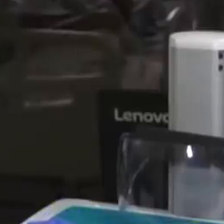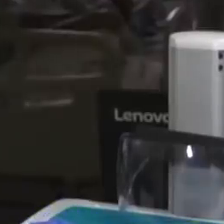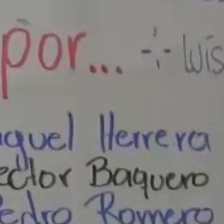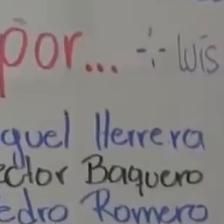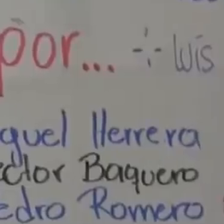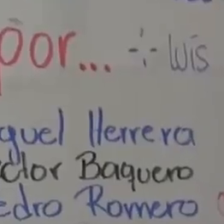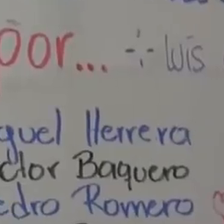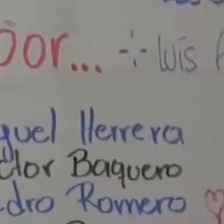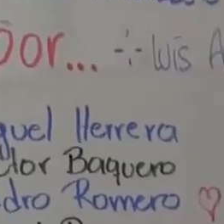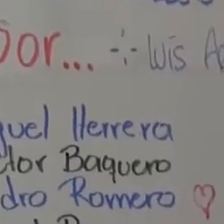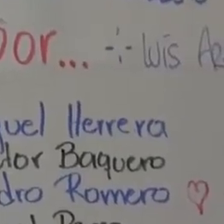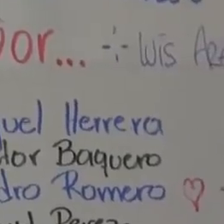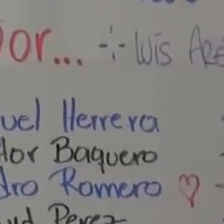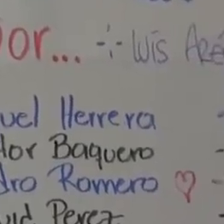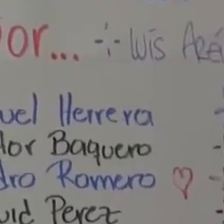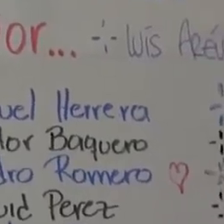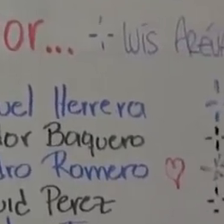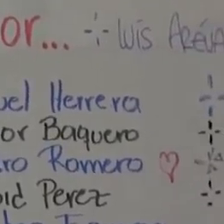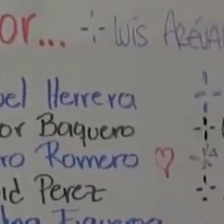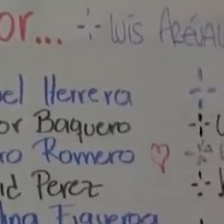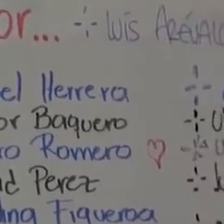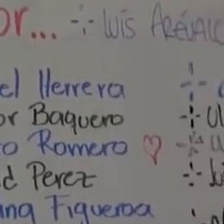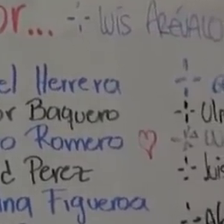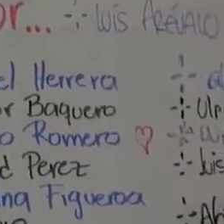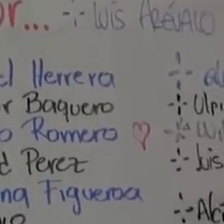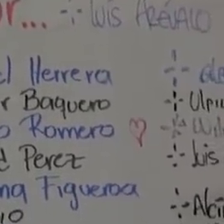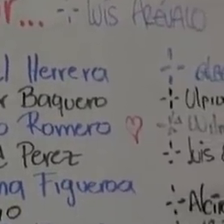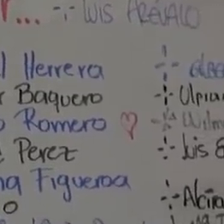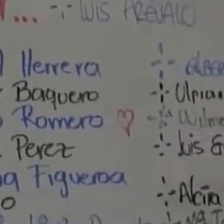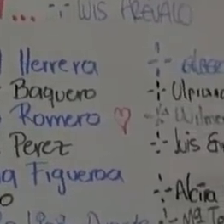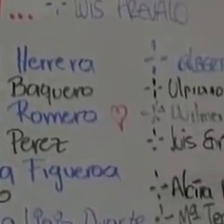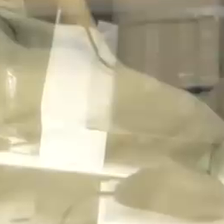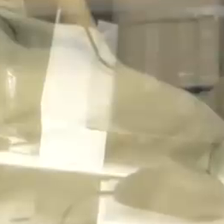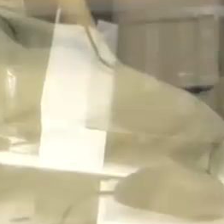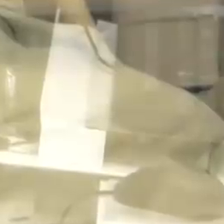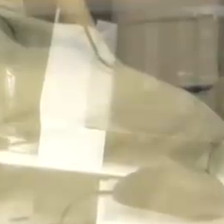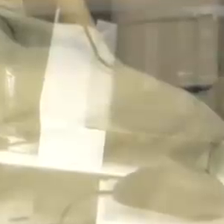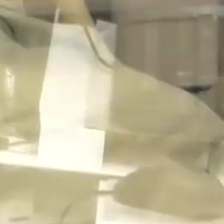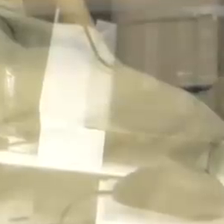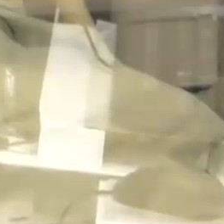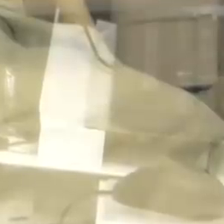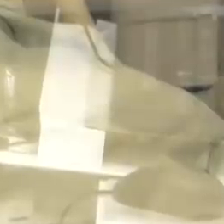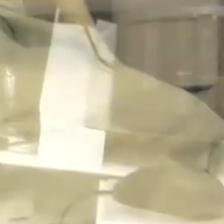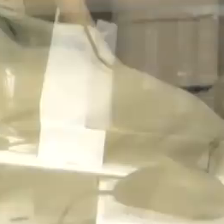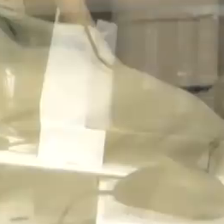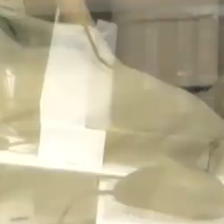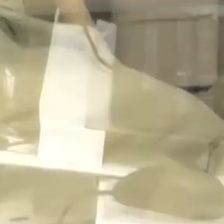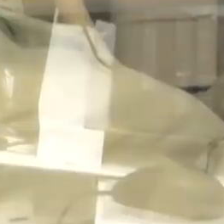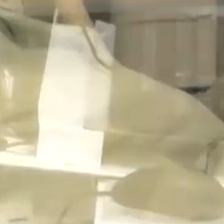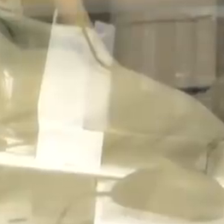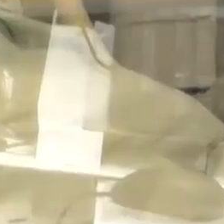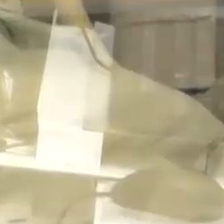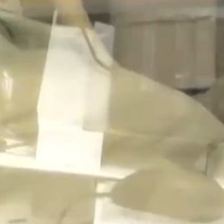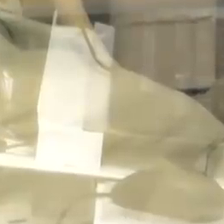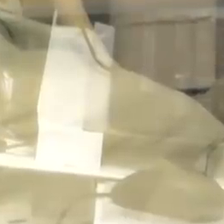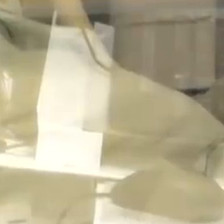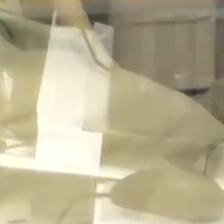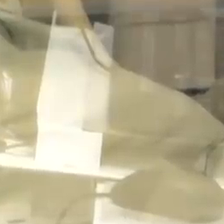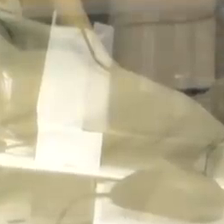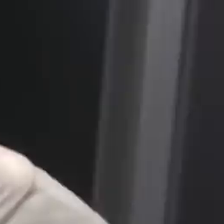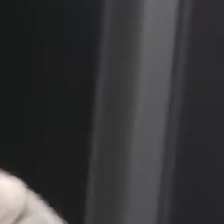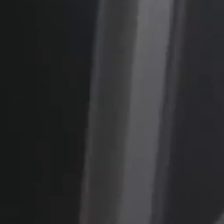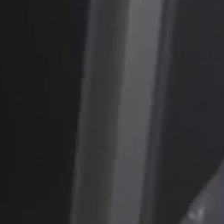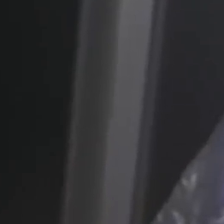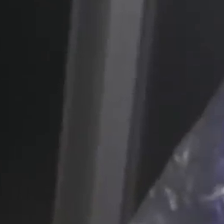también nos motiva. Son pocos los profesionales encargados de la UCI, enfermeras, médicos generales, fisioterapeutas. A muchos les ha tocado ver a